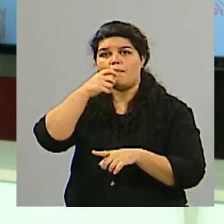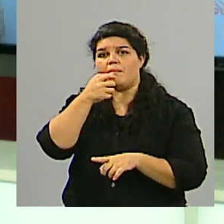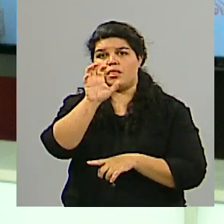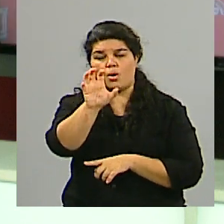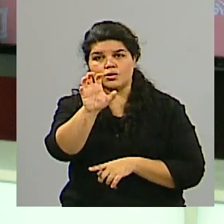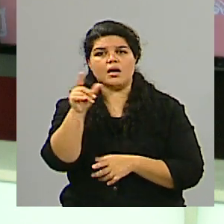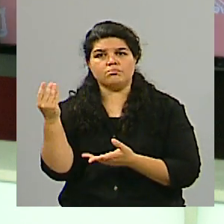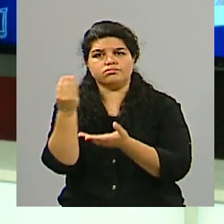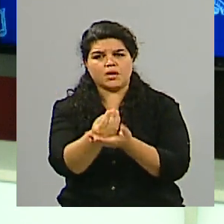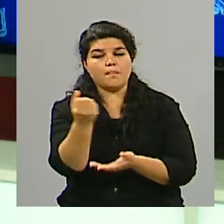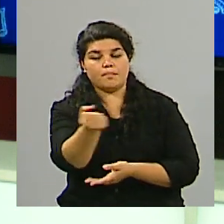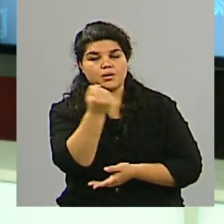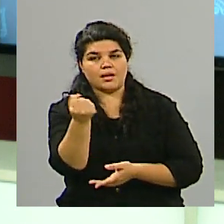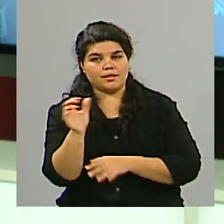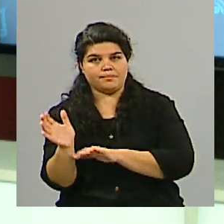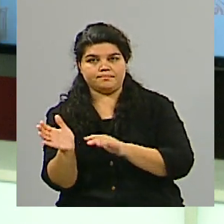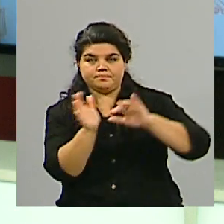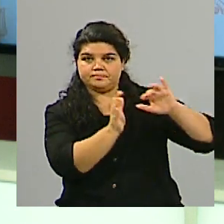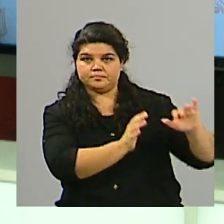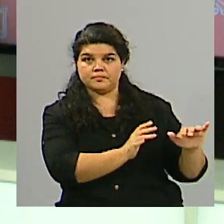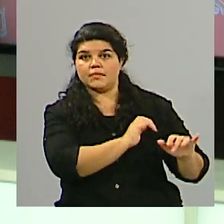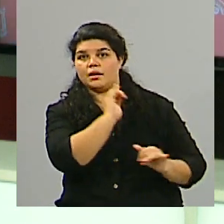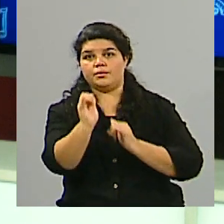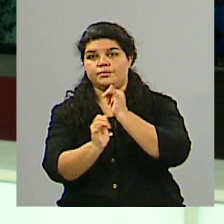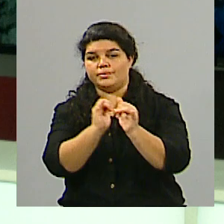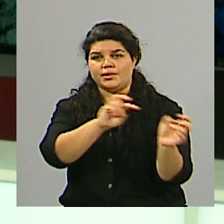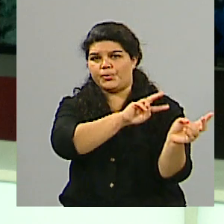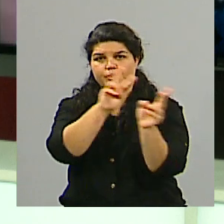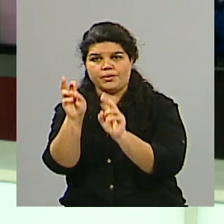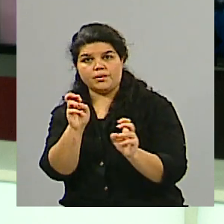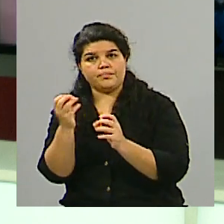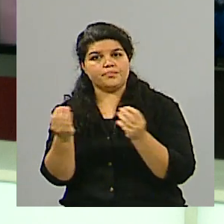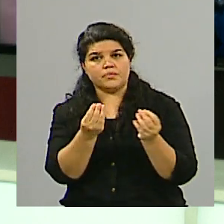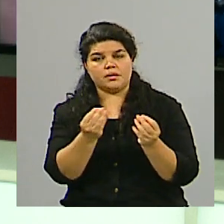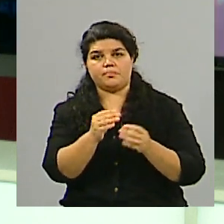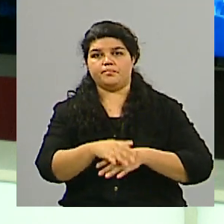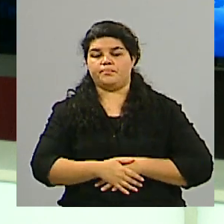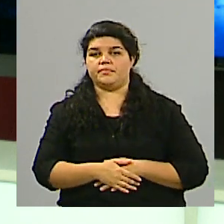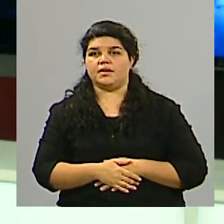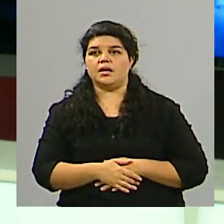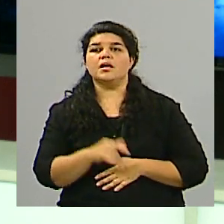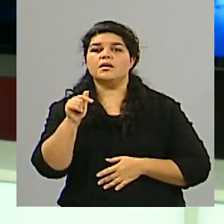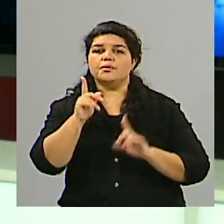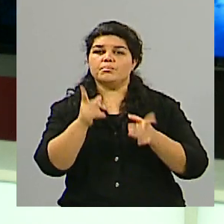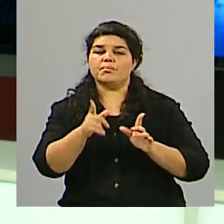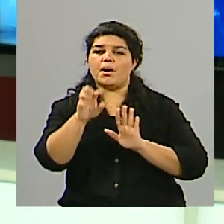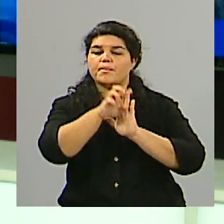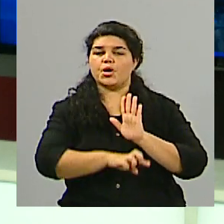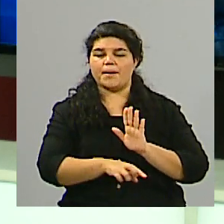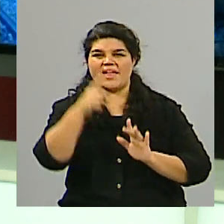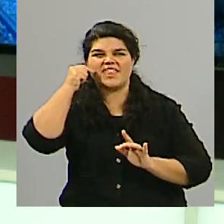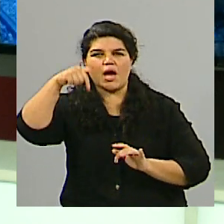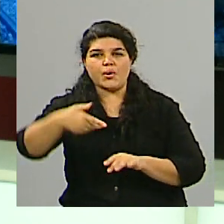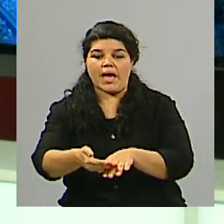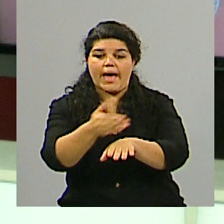provincia. Pasamos a otro tema que tiene que ver justamente con la temática que viene desarrollando el programa el día de hoy, lo anunció Claudia en el